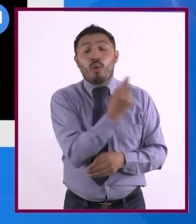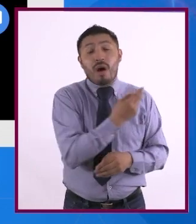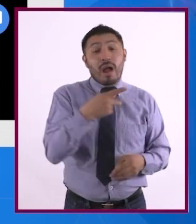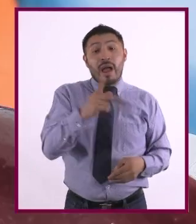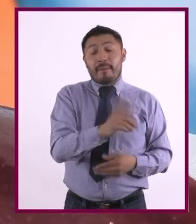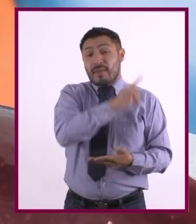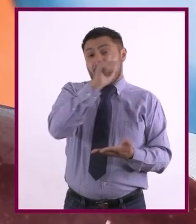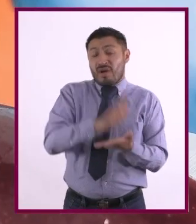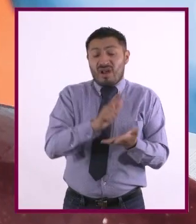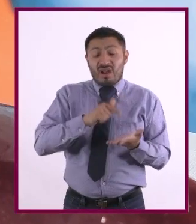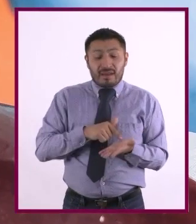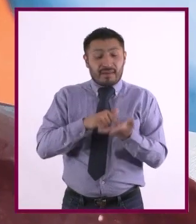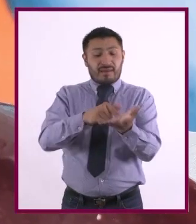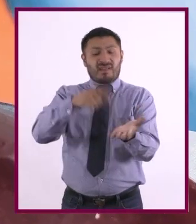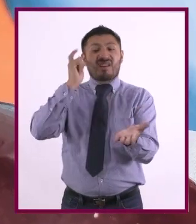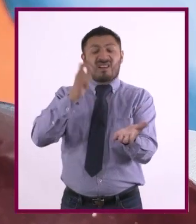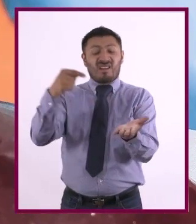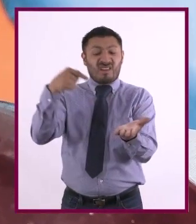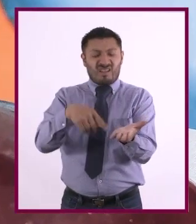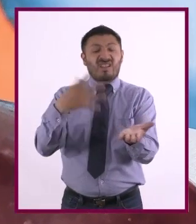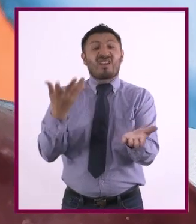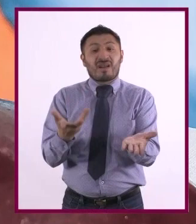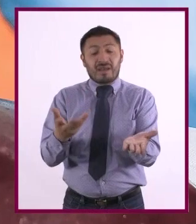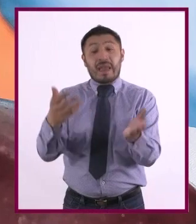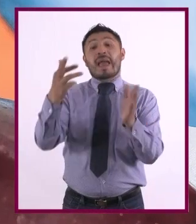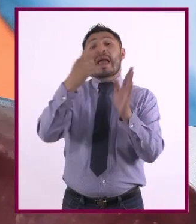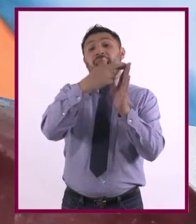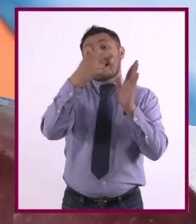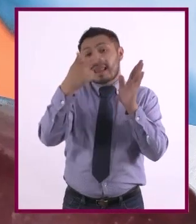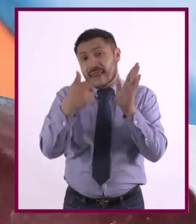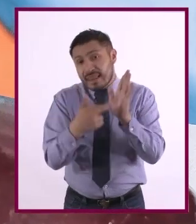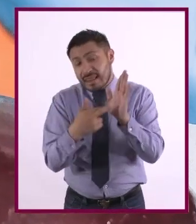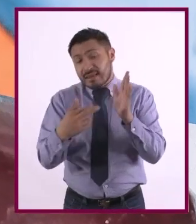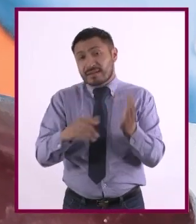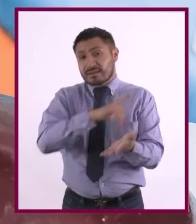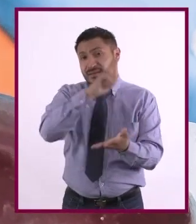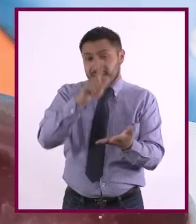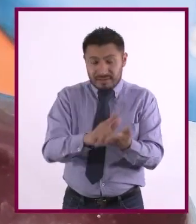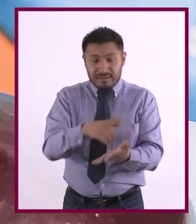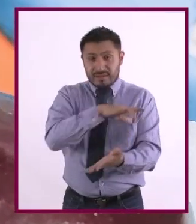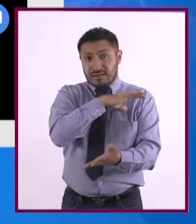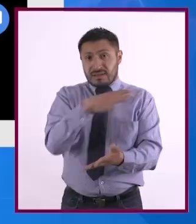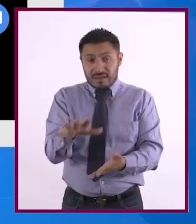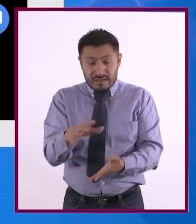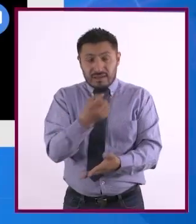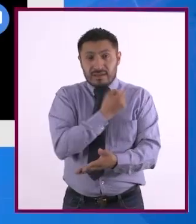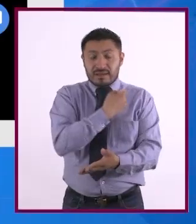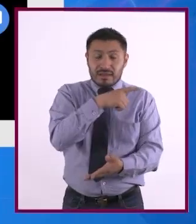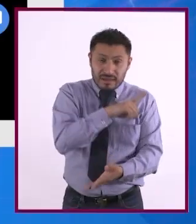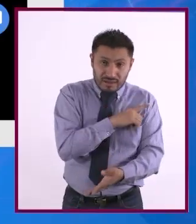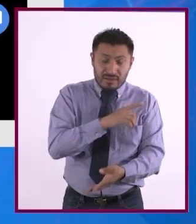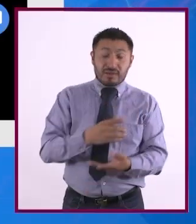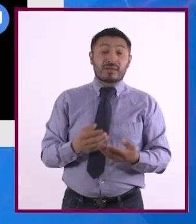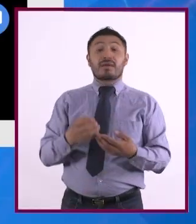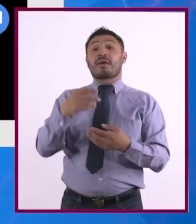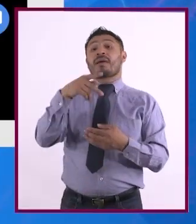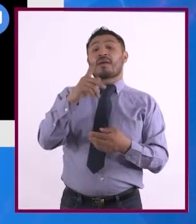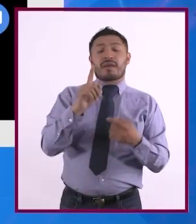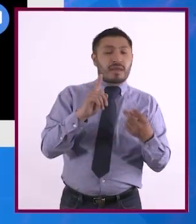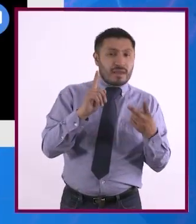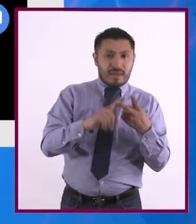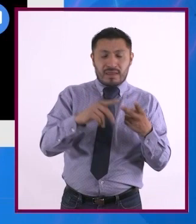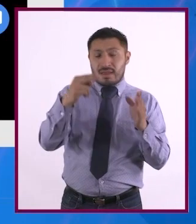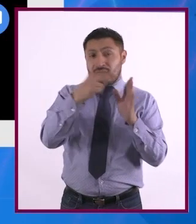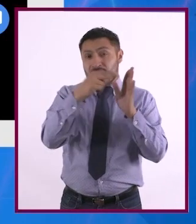ley marca, y recordemos que está la ley, luego está el reglamento de la Ley General de Salud en materia de disposición de órganos y tejidos, pero luego viene la